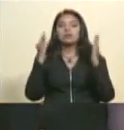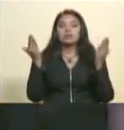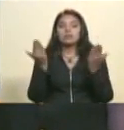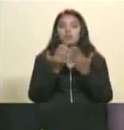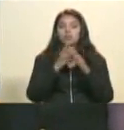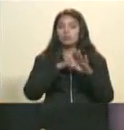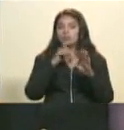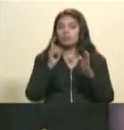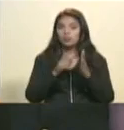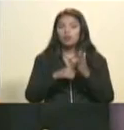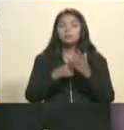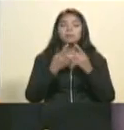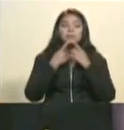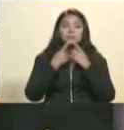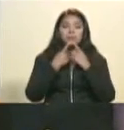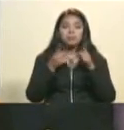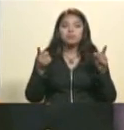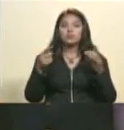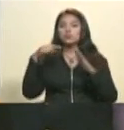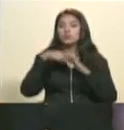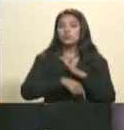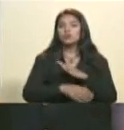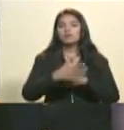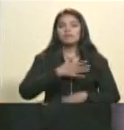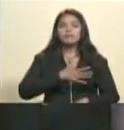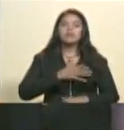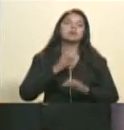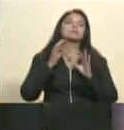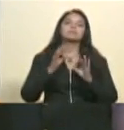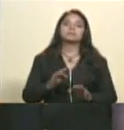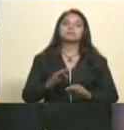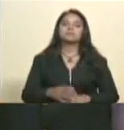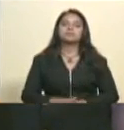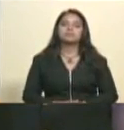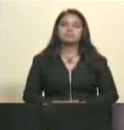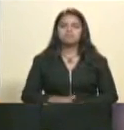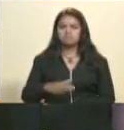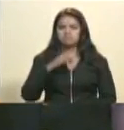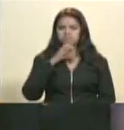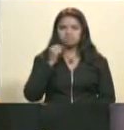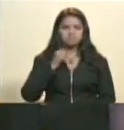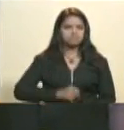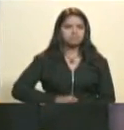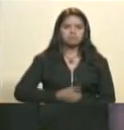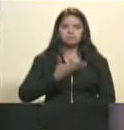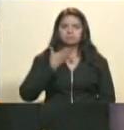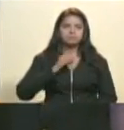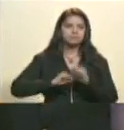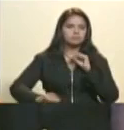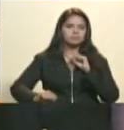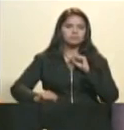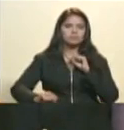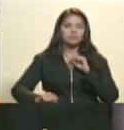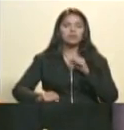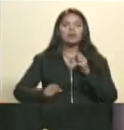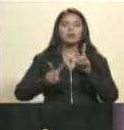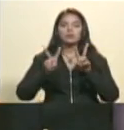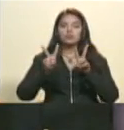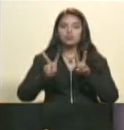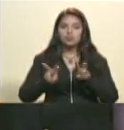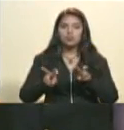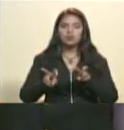entero para manifestar su profunda indignación y el más categórico rechazo al nuevo